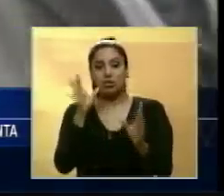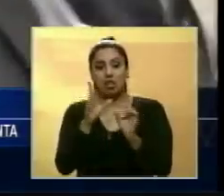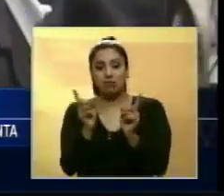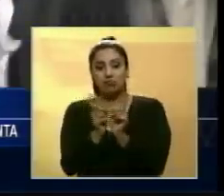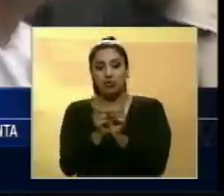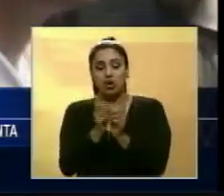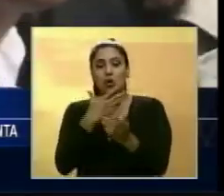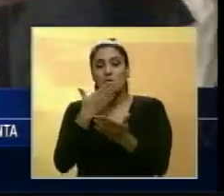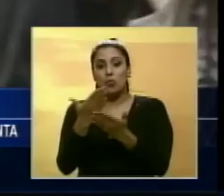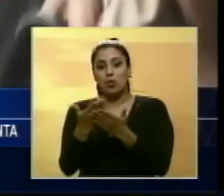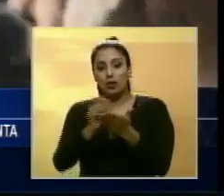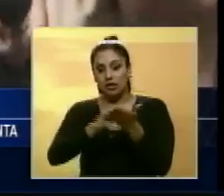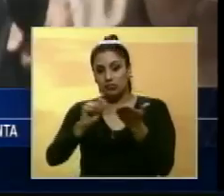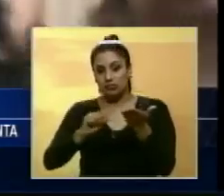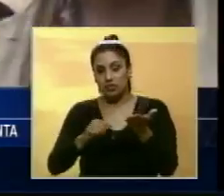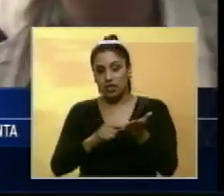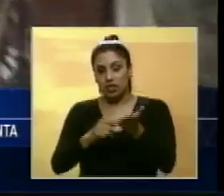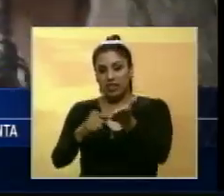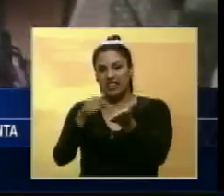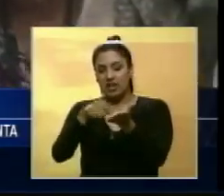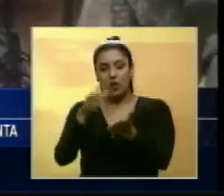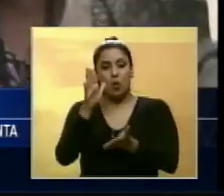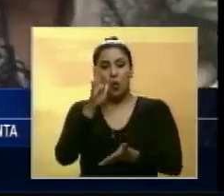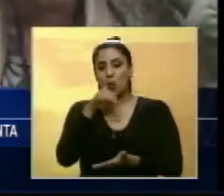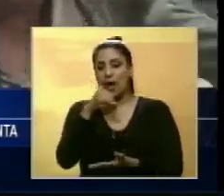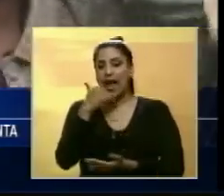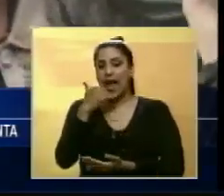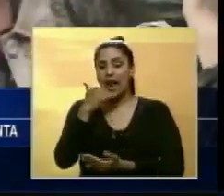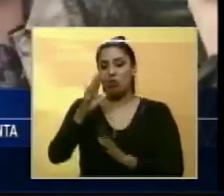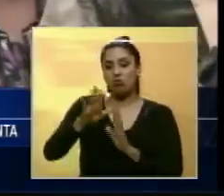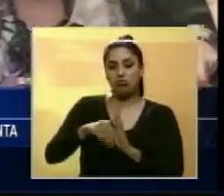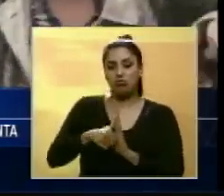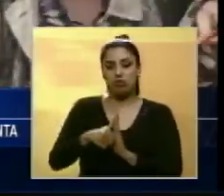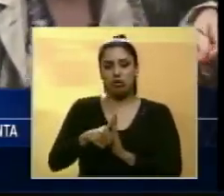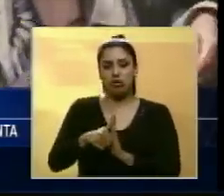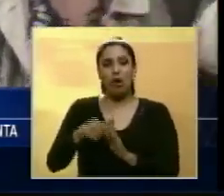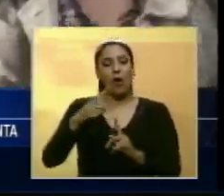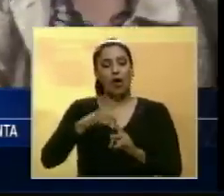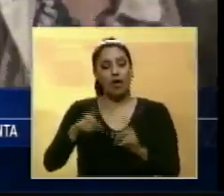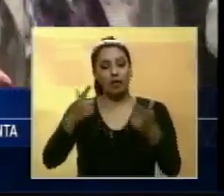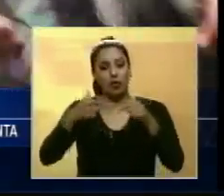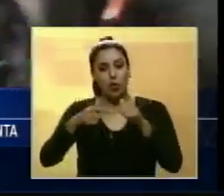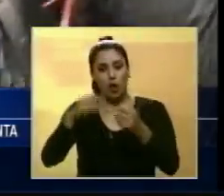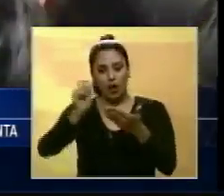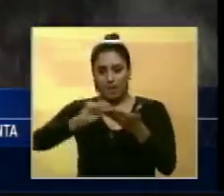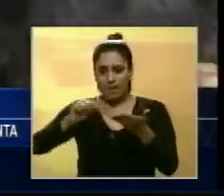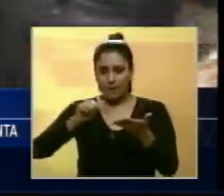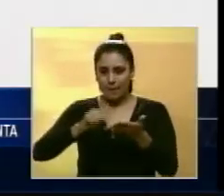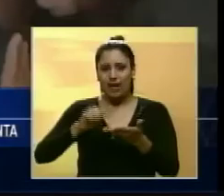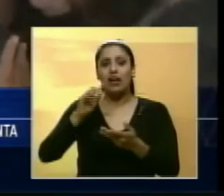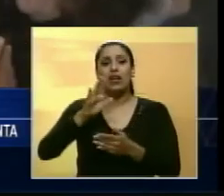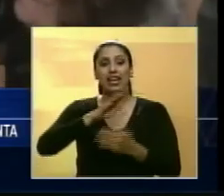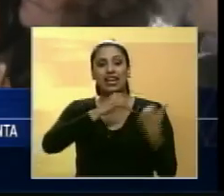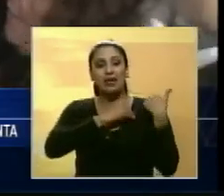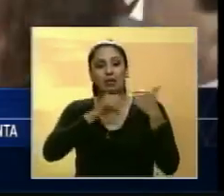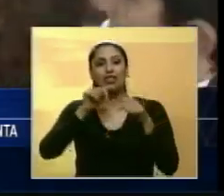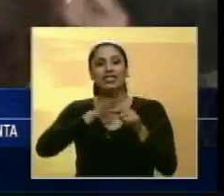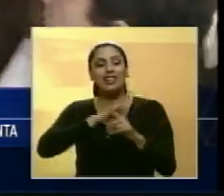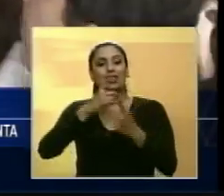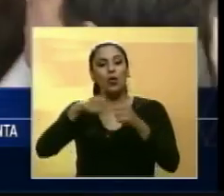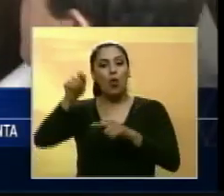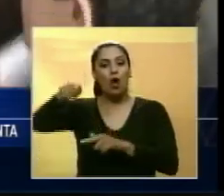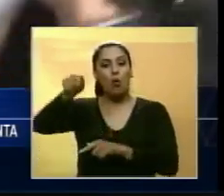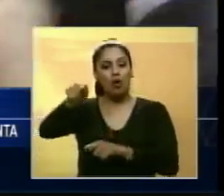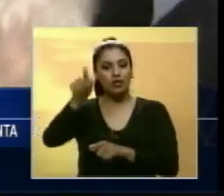que presentó un escrito en el que asegura que no hay ningún delito de corrupción en el expediente y que la causa que lleva adelante el